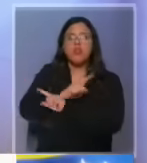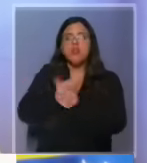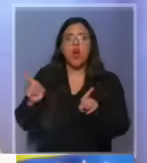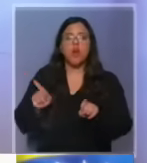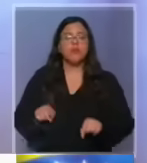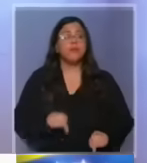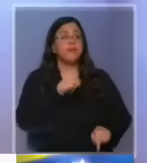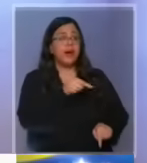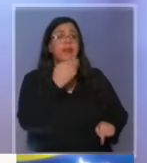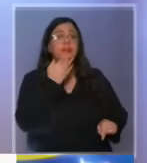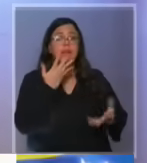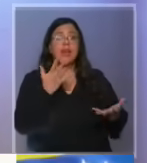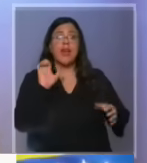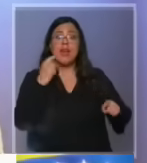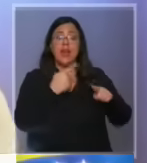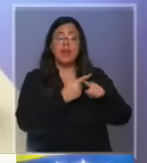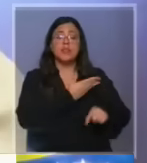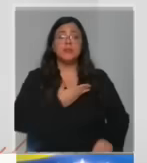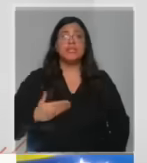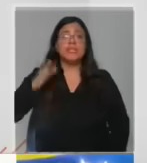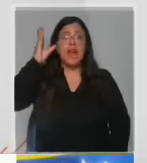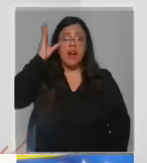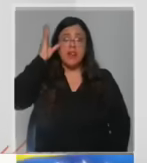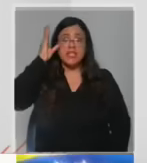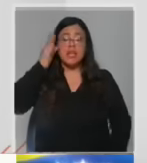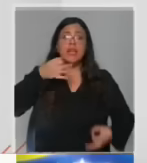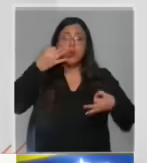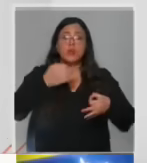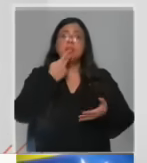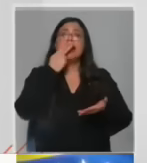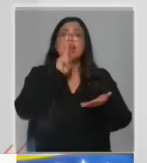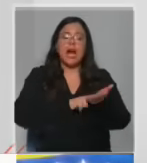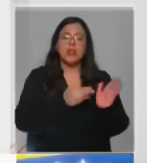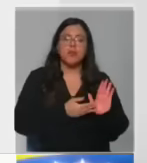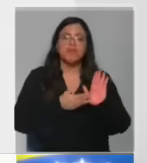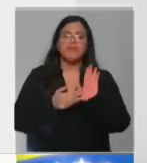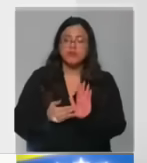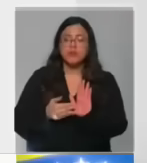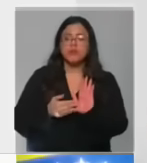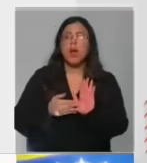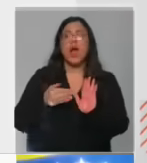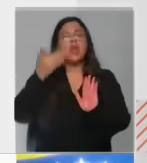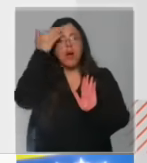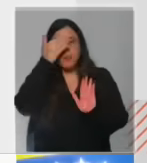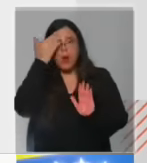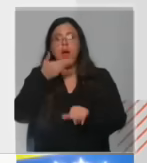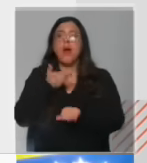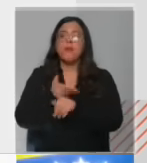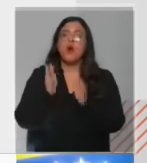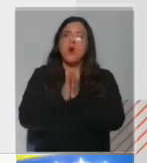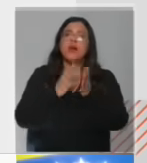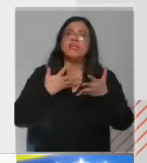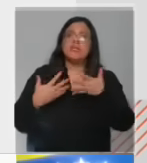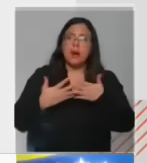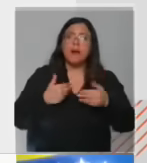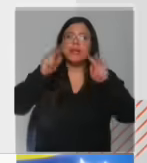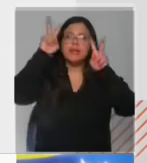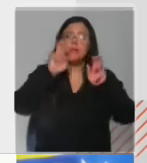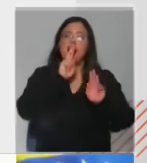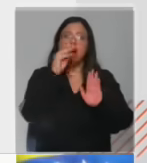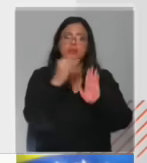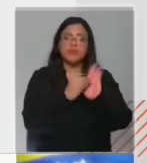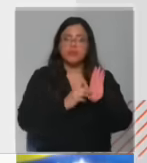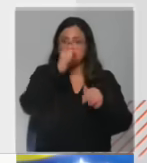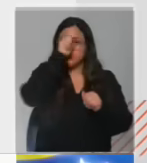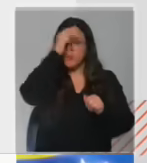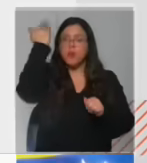también irrumpió la expresidenta Bachelet con esta carta en que manifiesta su preocupación y pide total transparencia sobre los resultados del